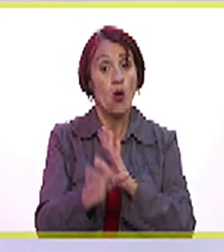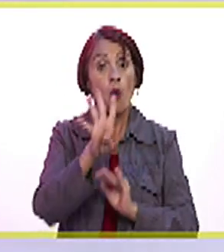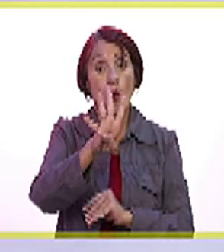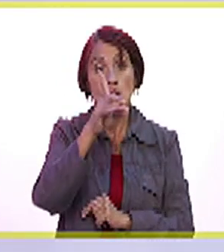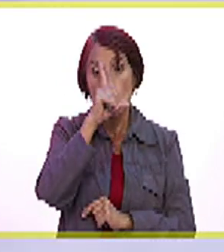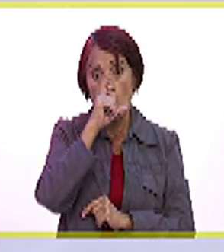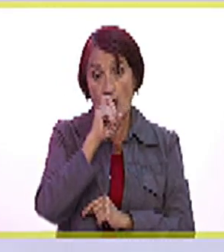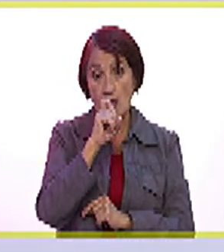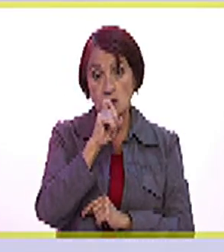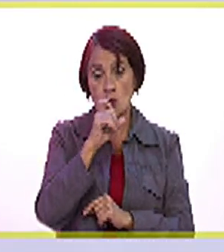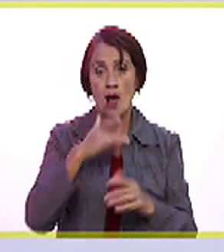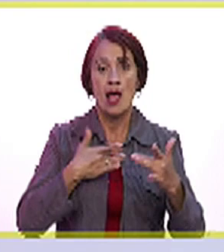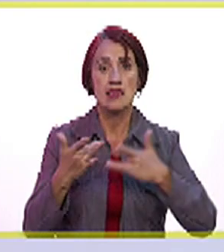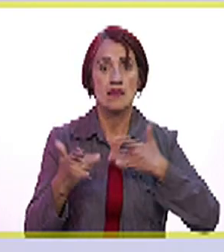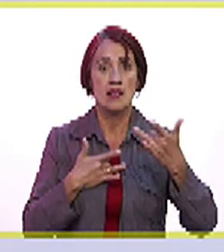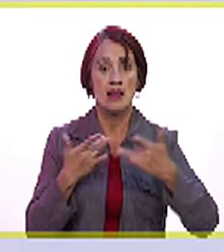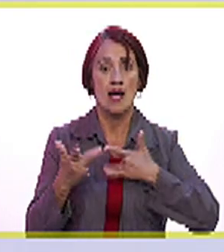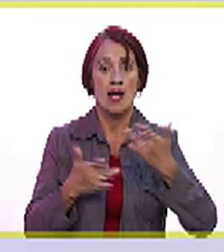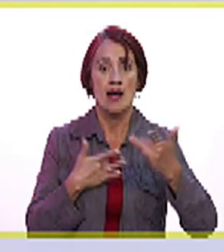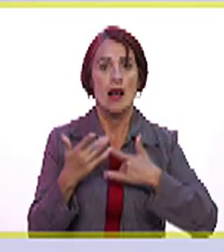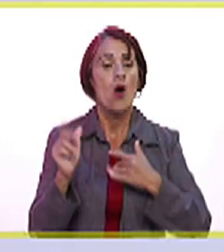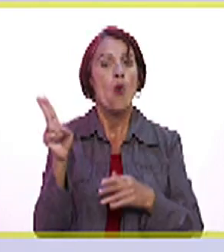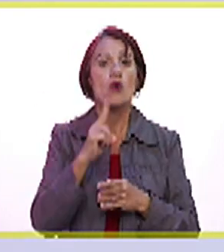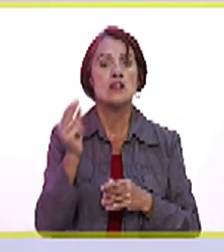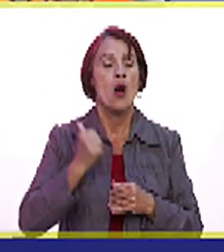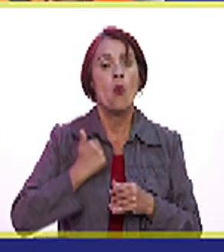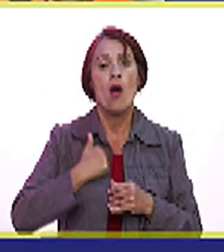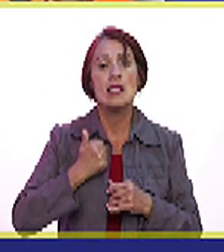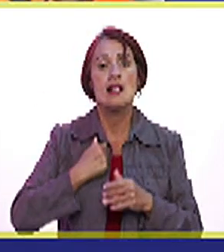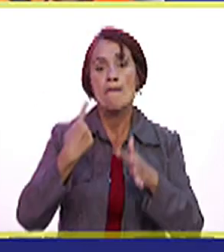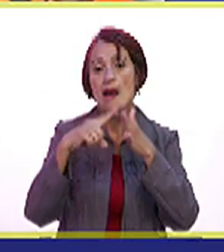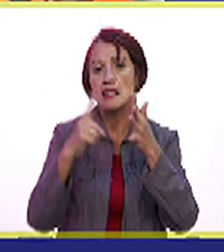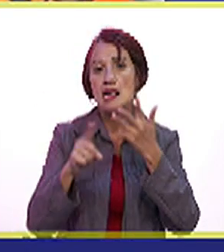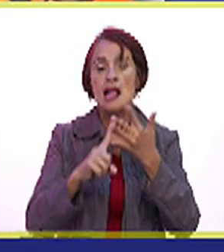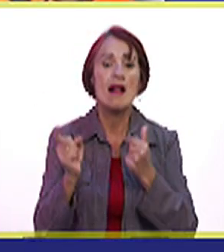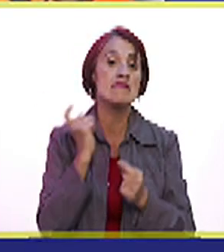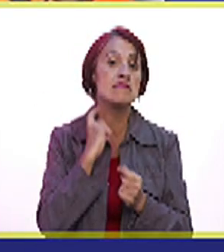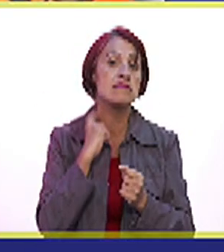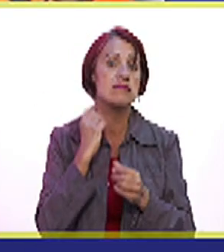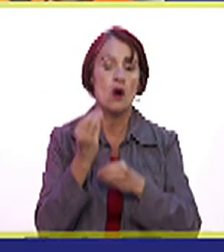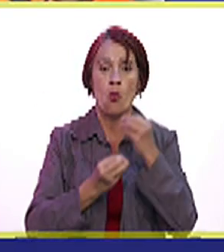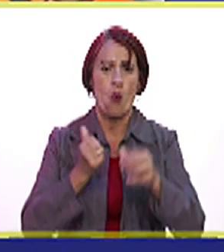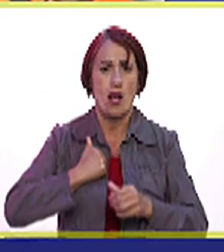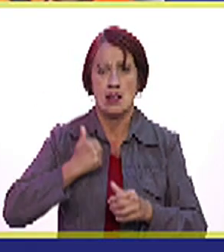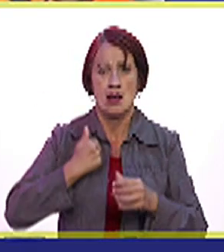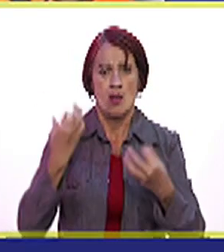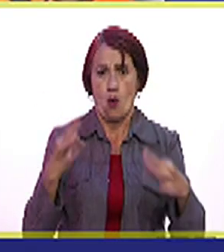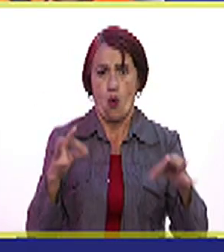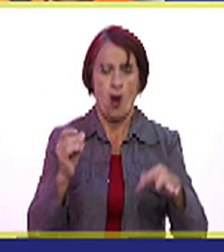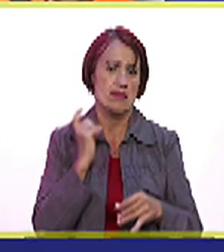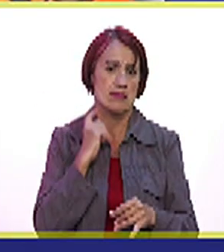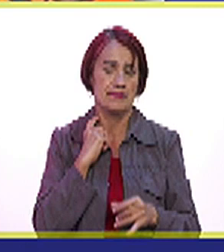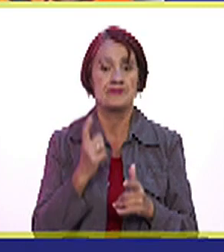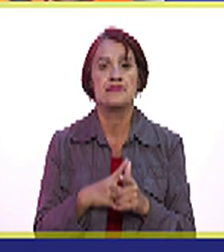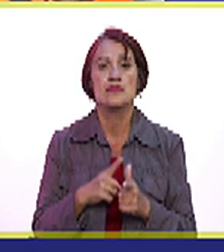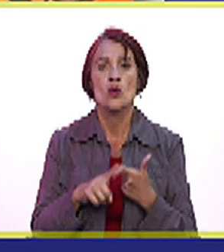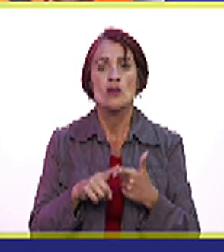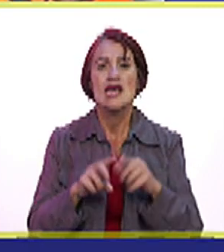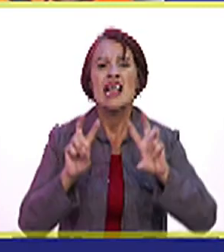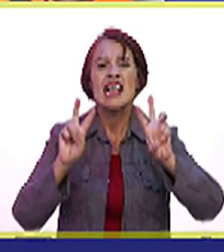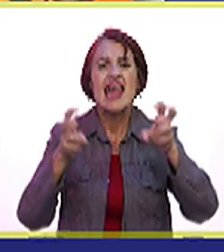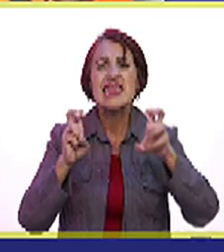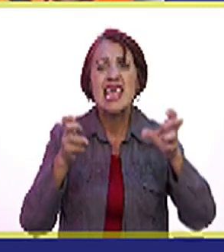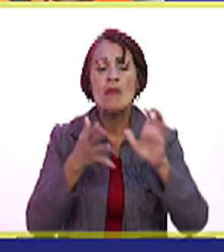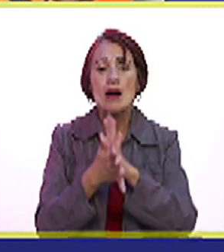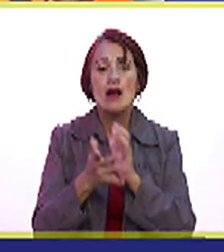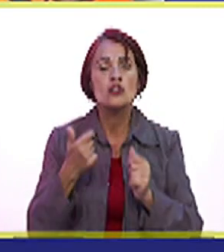en su actividad, utilizando cualquier tipo de material de reciclaje en el hogar, va a realizar. ¿Qué tipo de texto es? Yo tengo